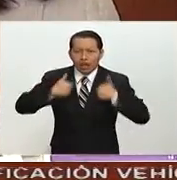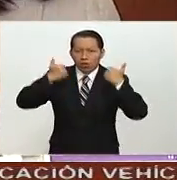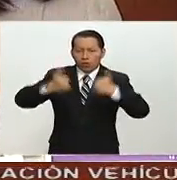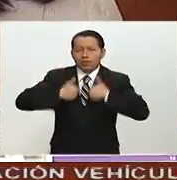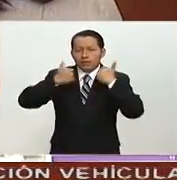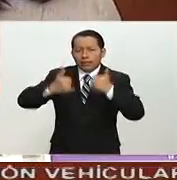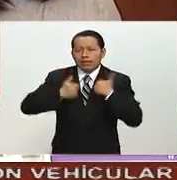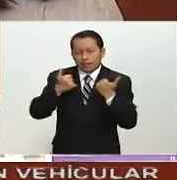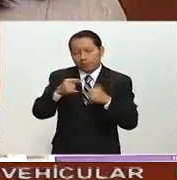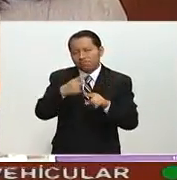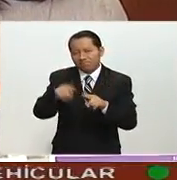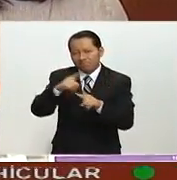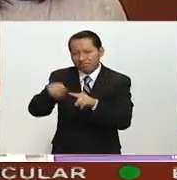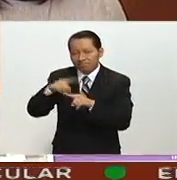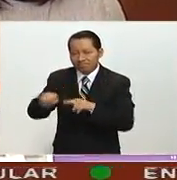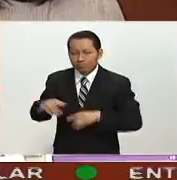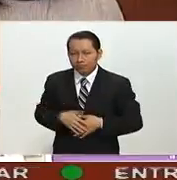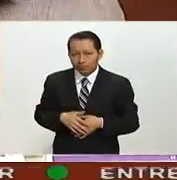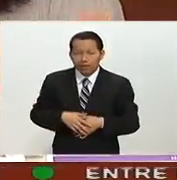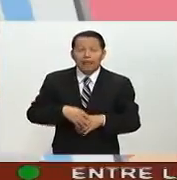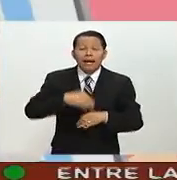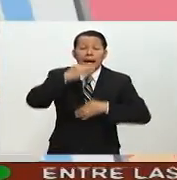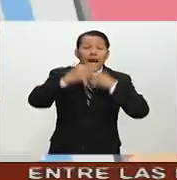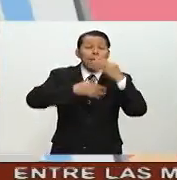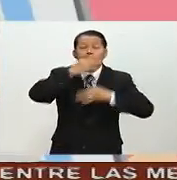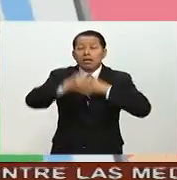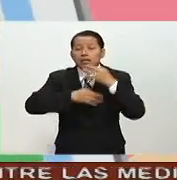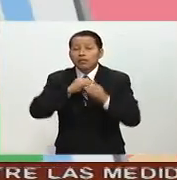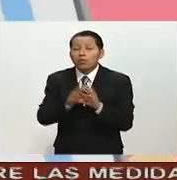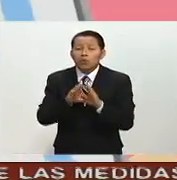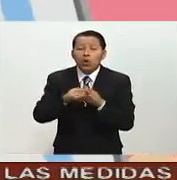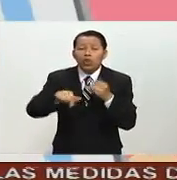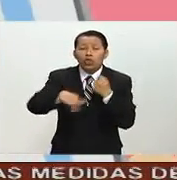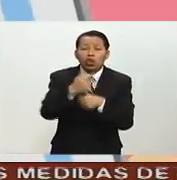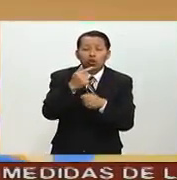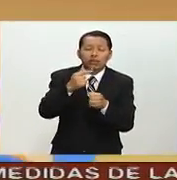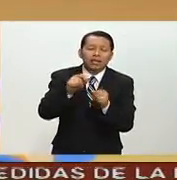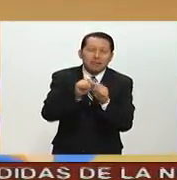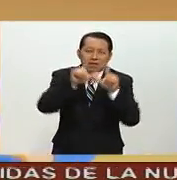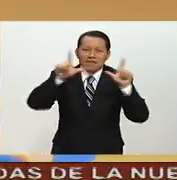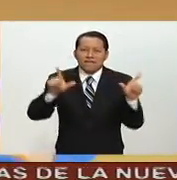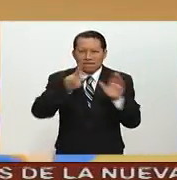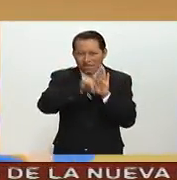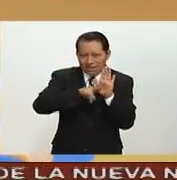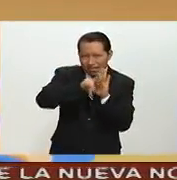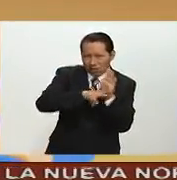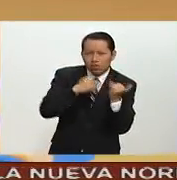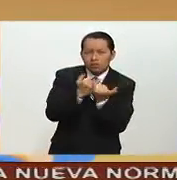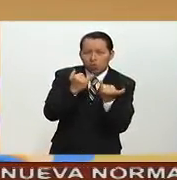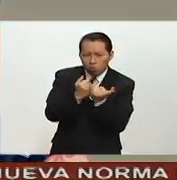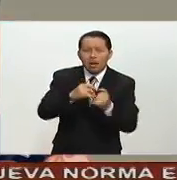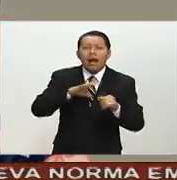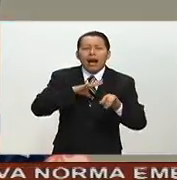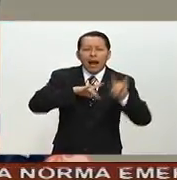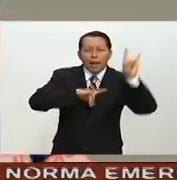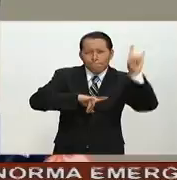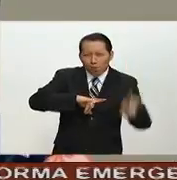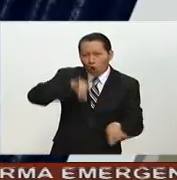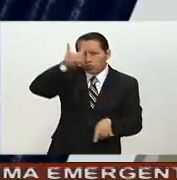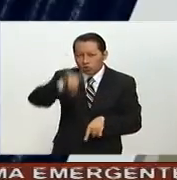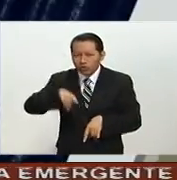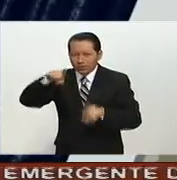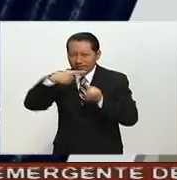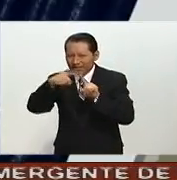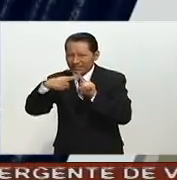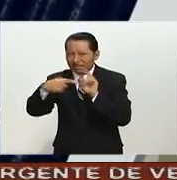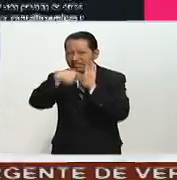Adolescentes, entre otros. La campaña consta de 12 videos, además de 11 pósters que se darán a conocer paulatinamente a lo